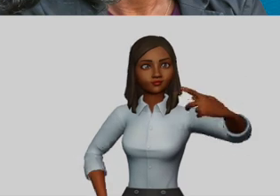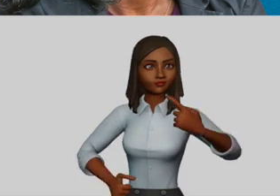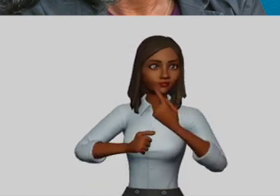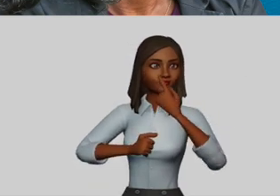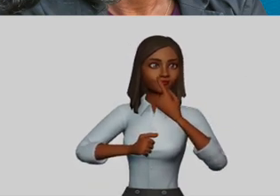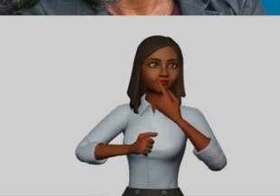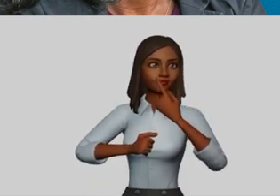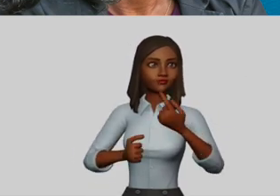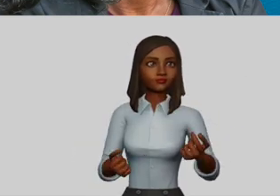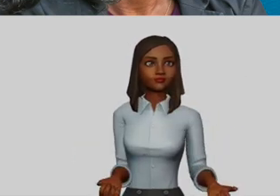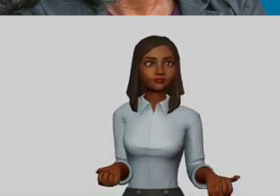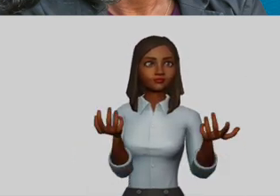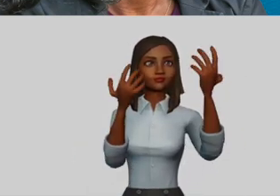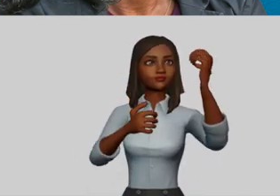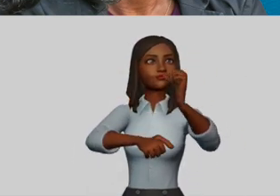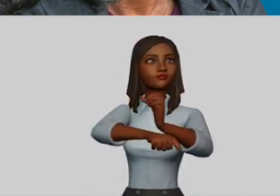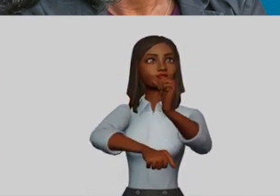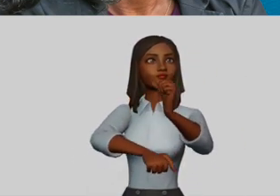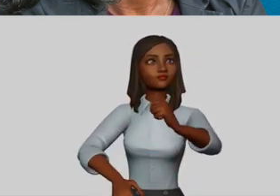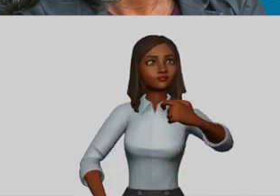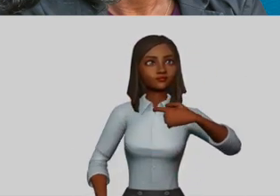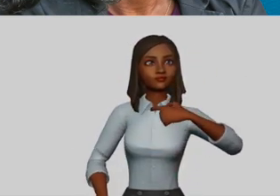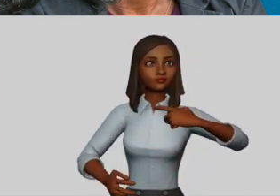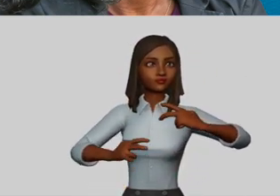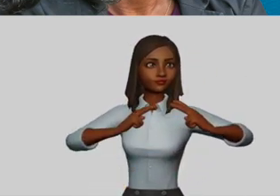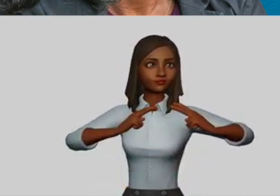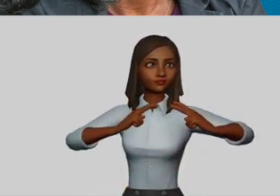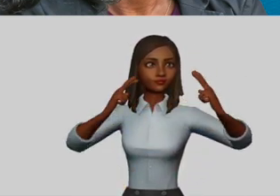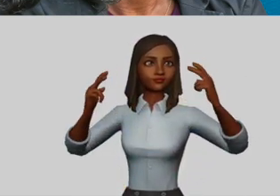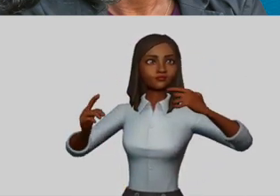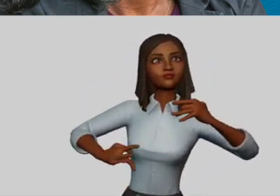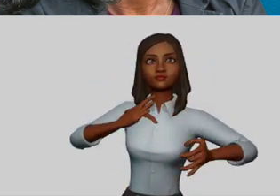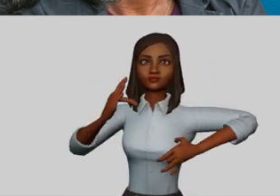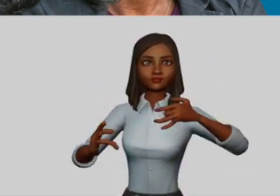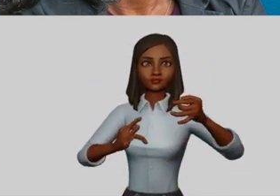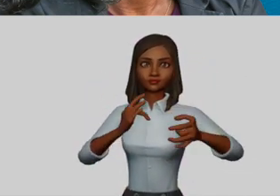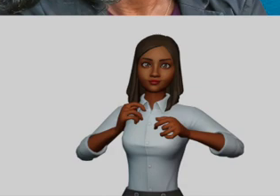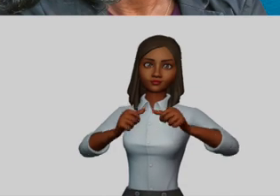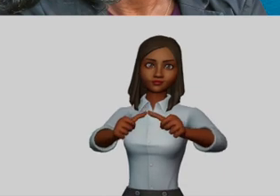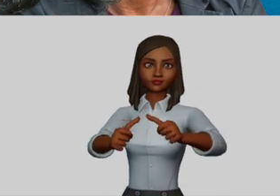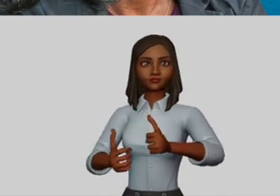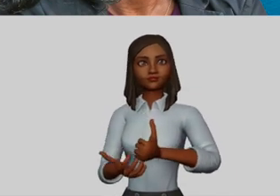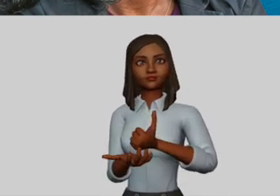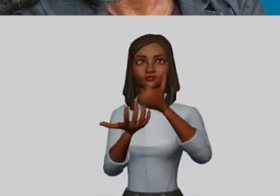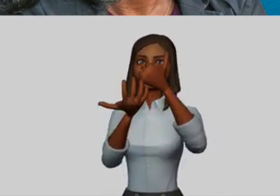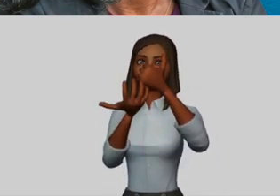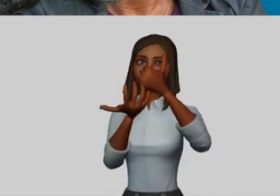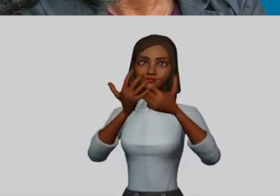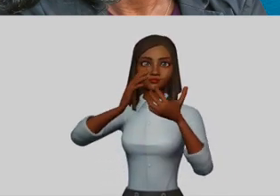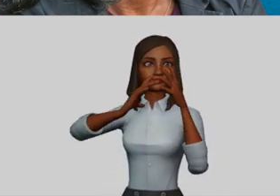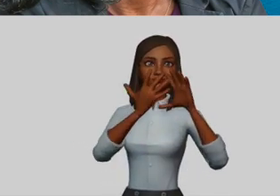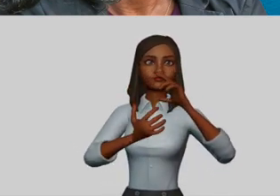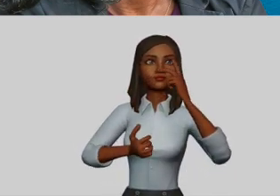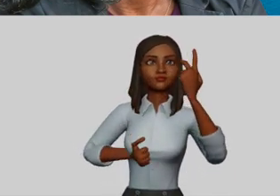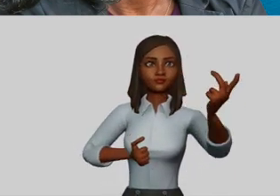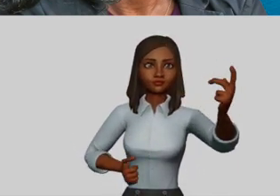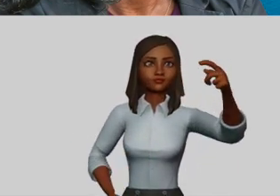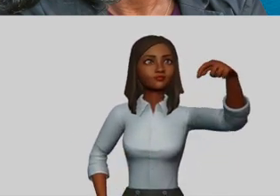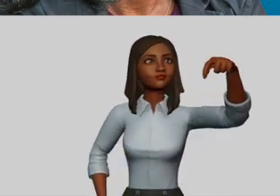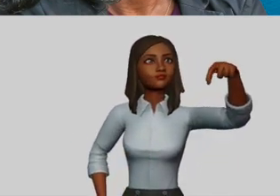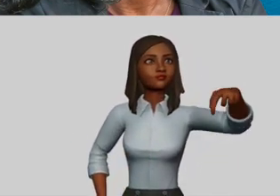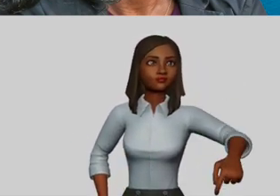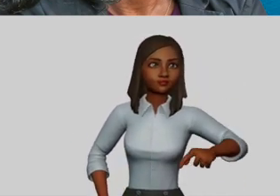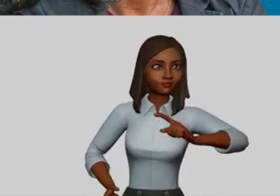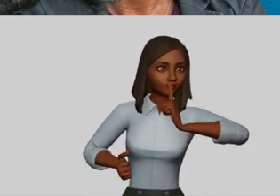Es lo que pasa. Pero hay mucho trabajo que hacer y estoy